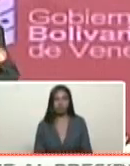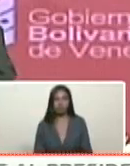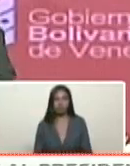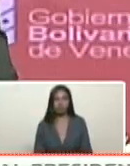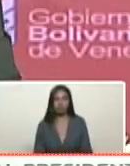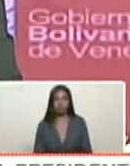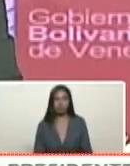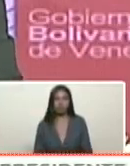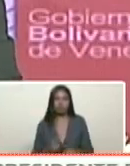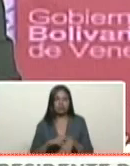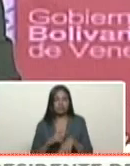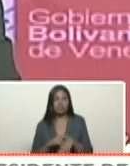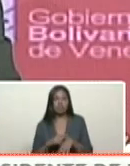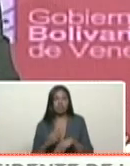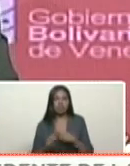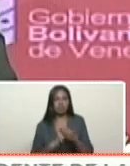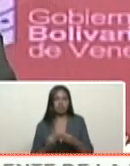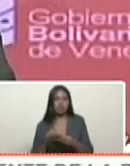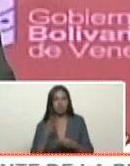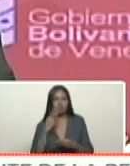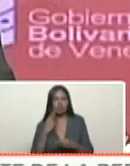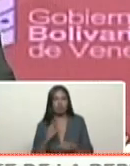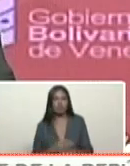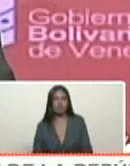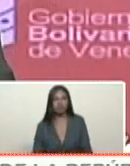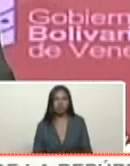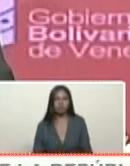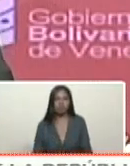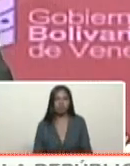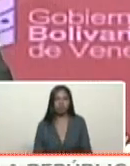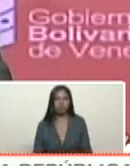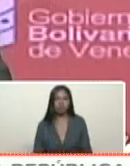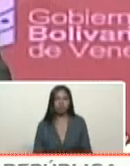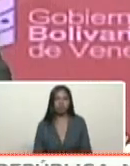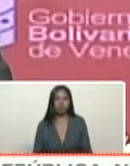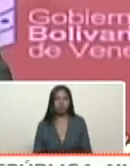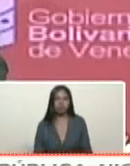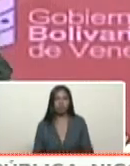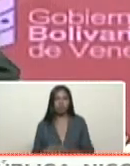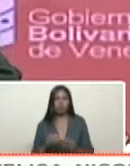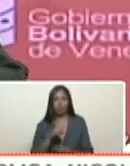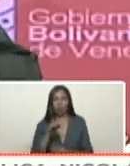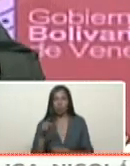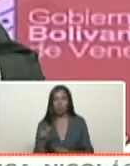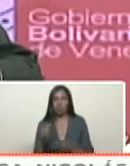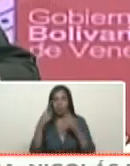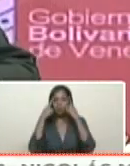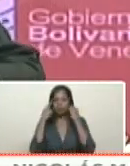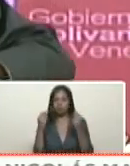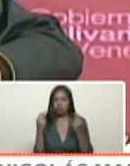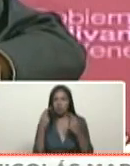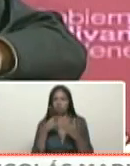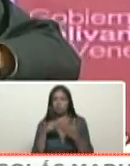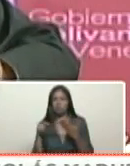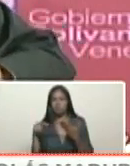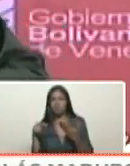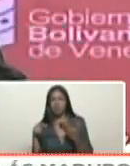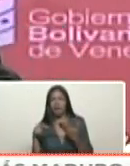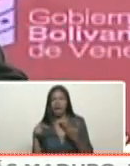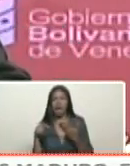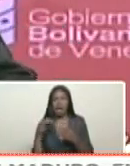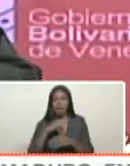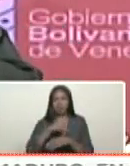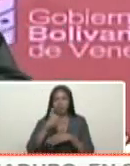Y el tiempo, claro. El tiempo. Todos ustedes son expertos en la metodología de la